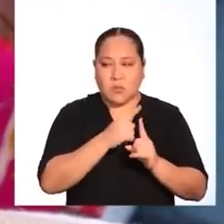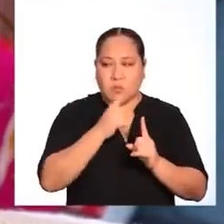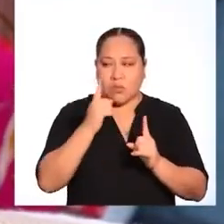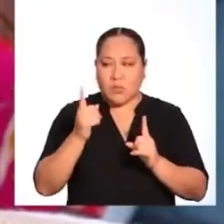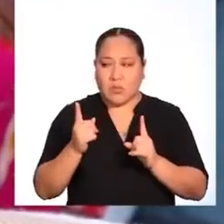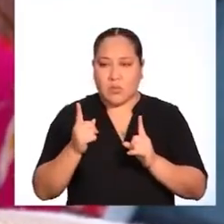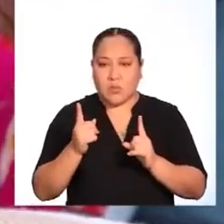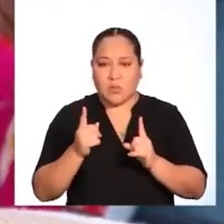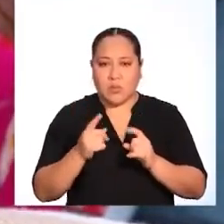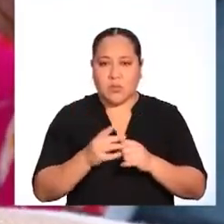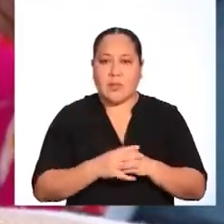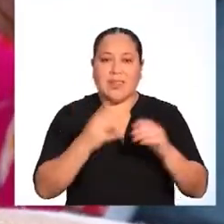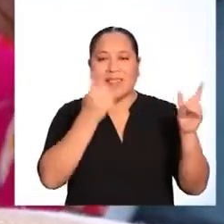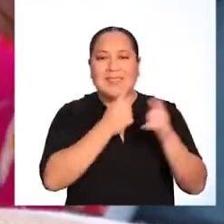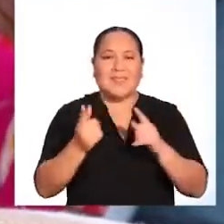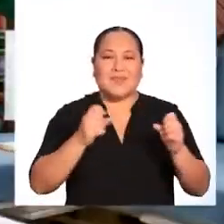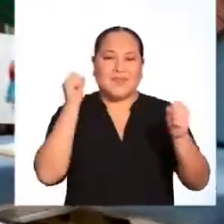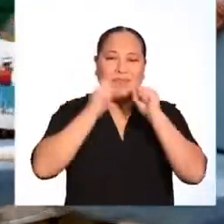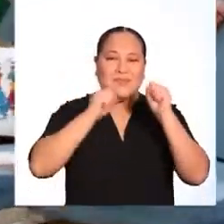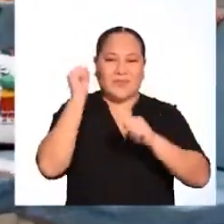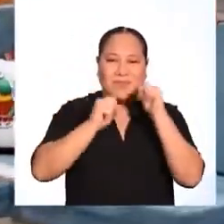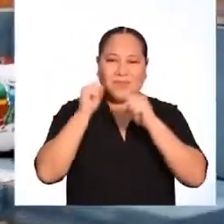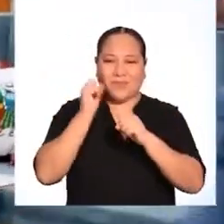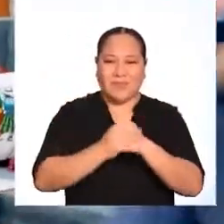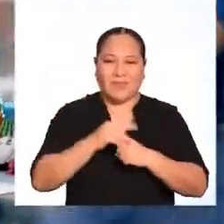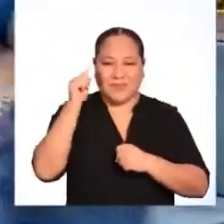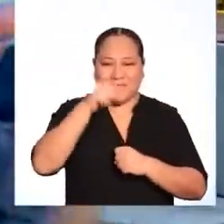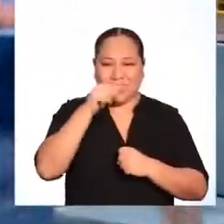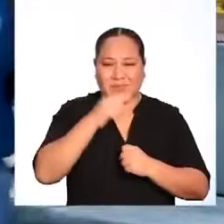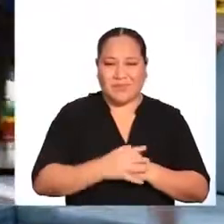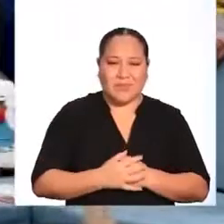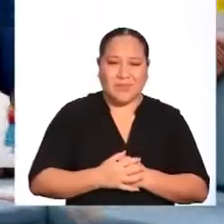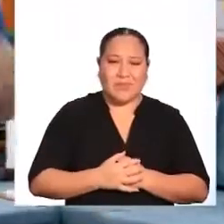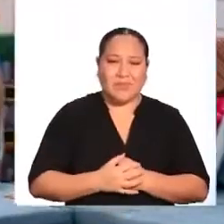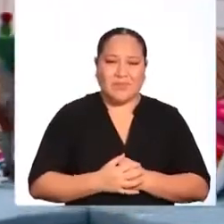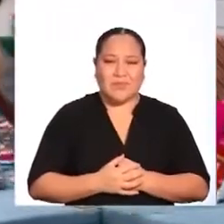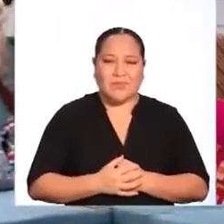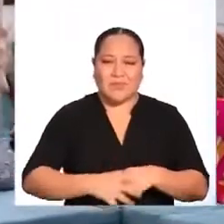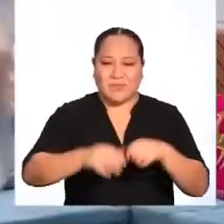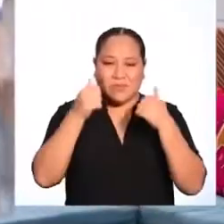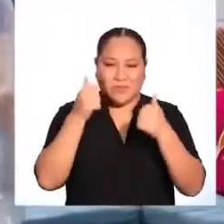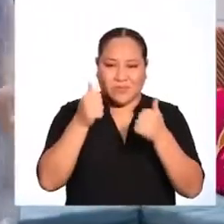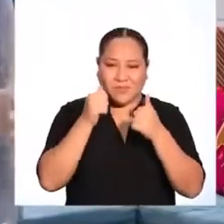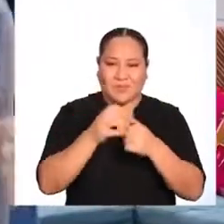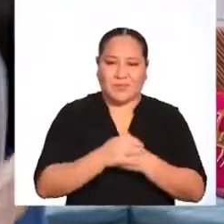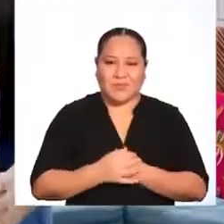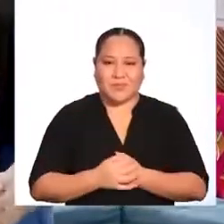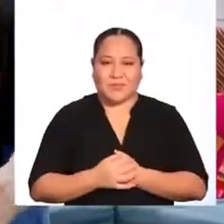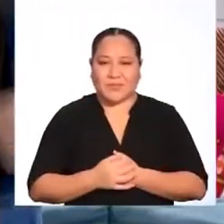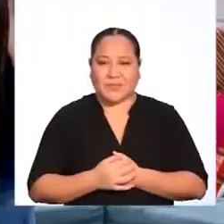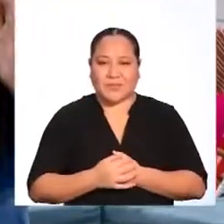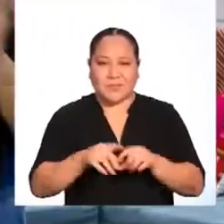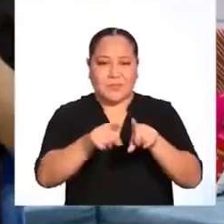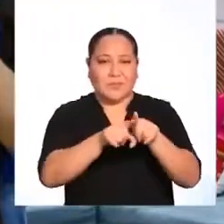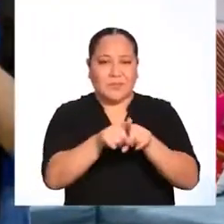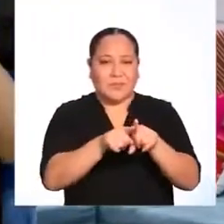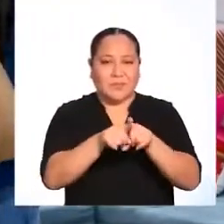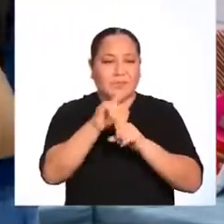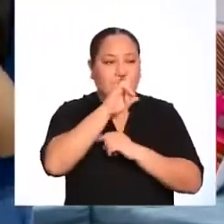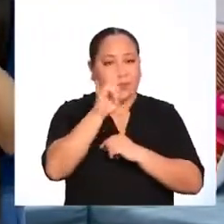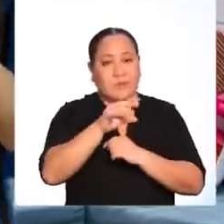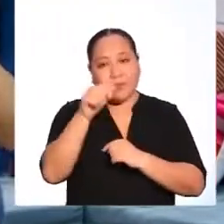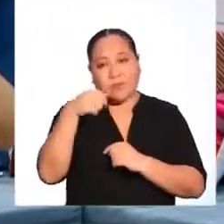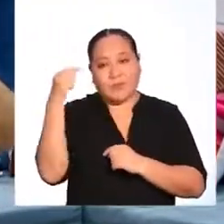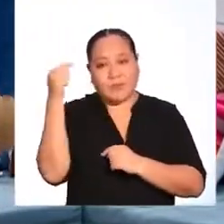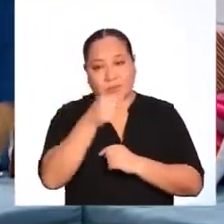una figura está aquí está y calcetines está